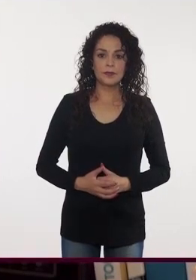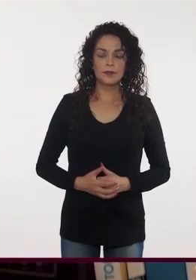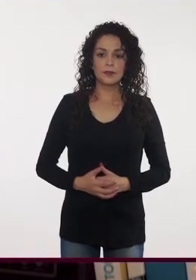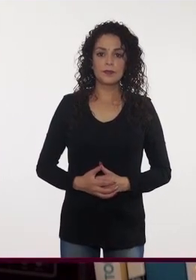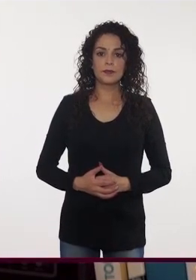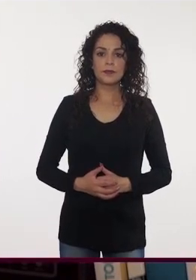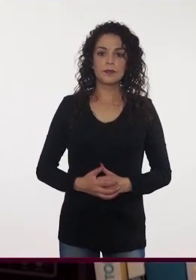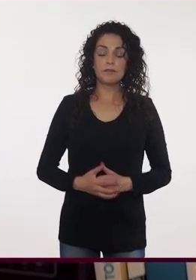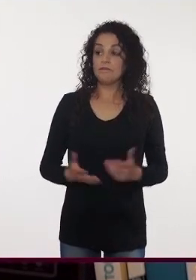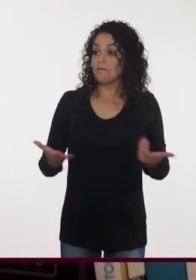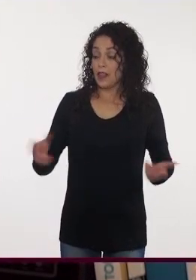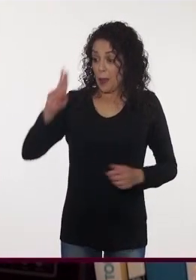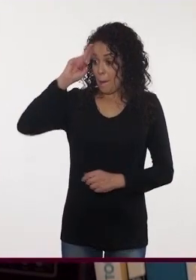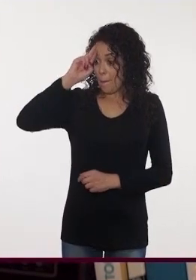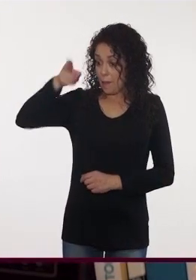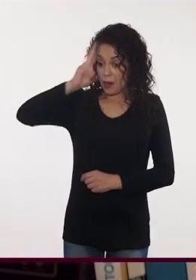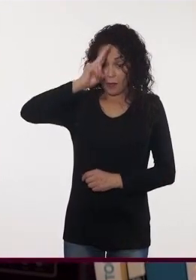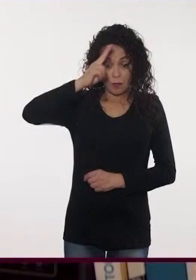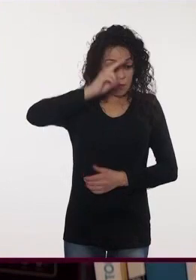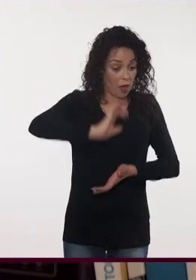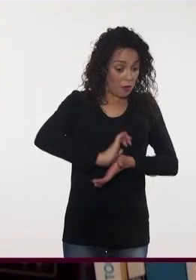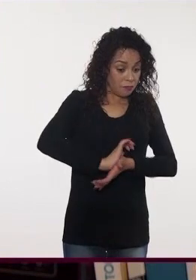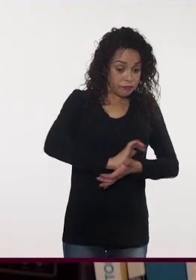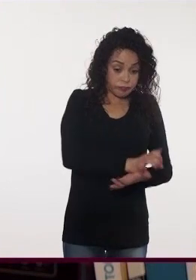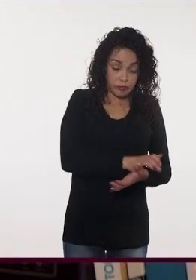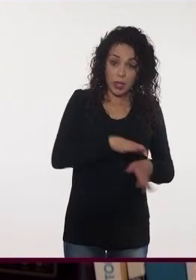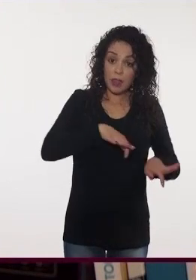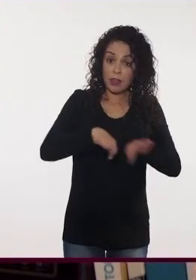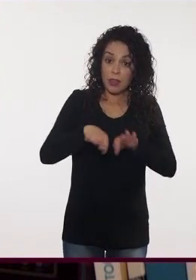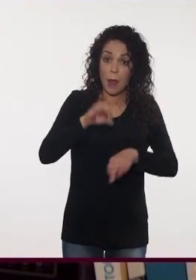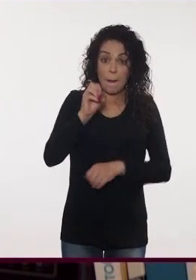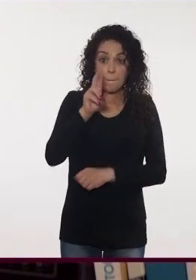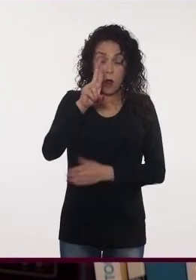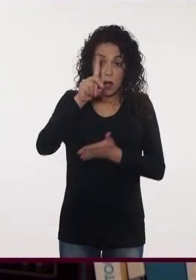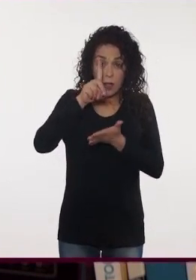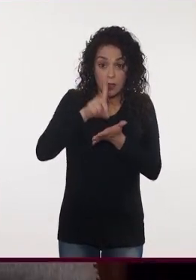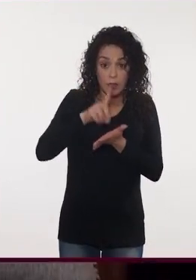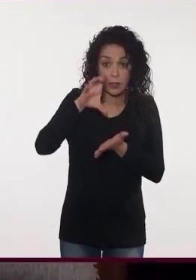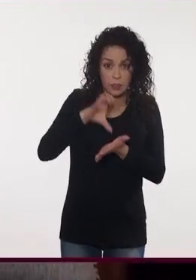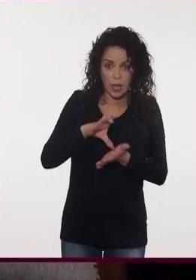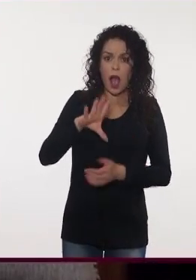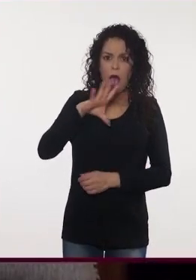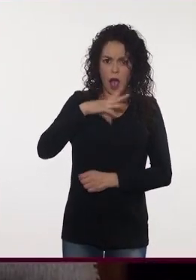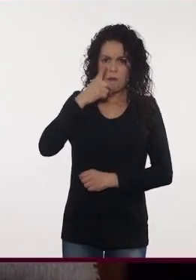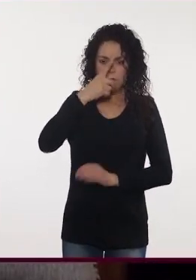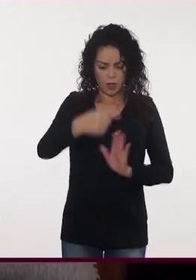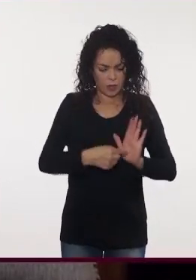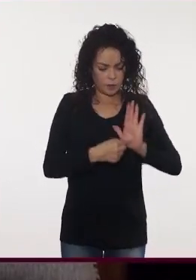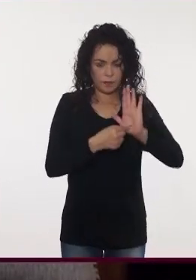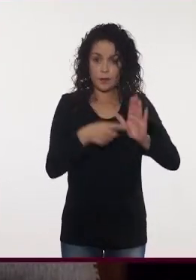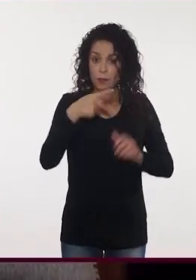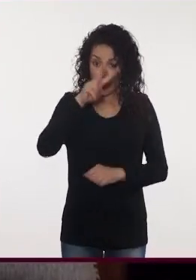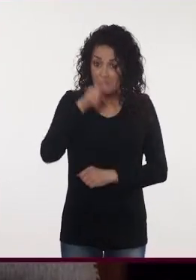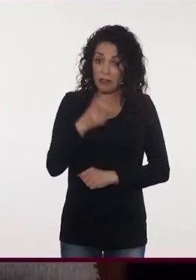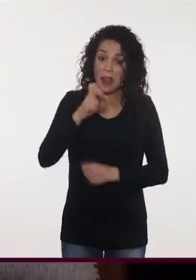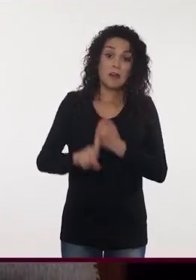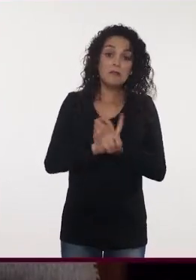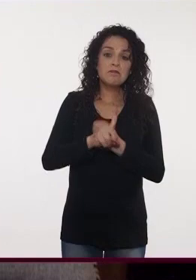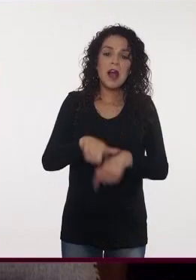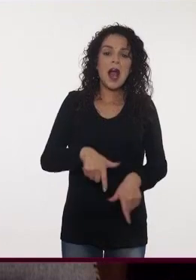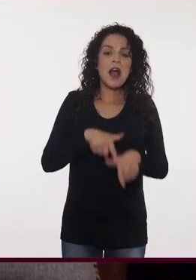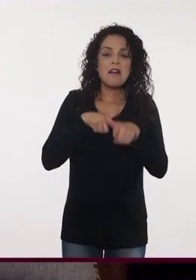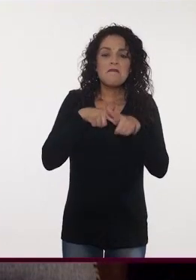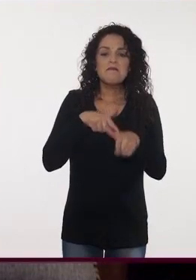A pesar de que está prohibida la discriminación laboral por cuestiones de discapacidad, La realidad es que este problema persiste de